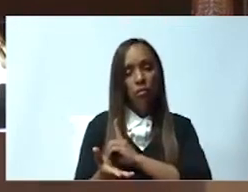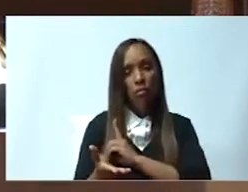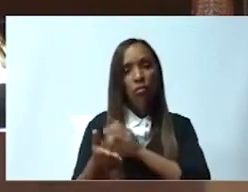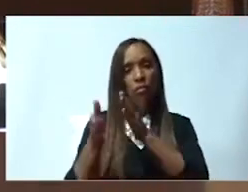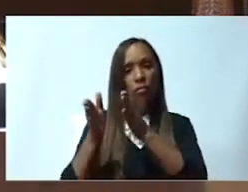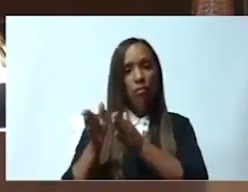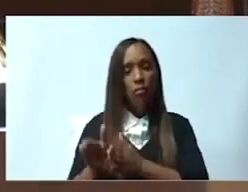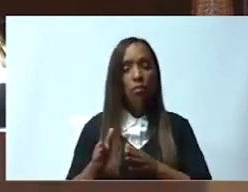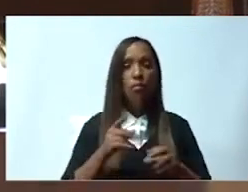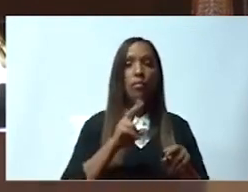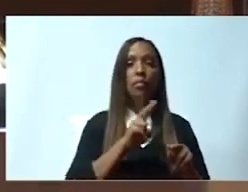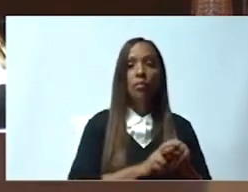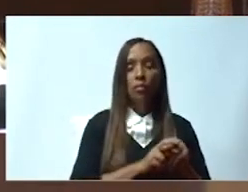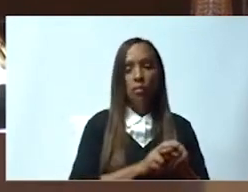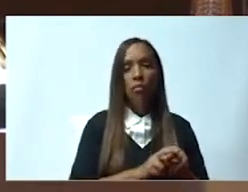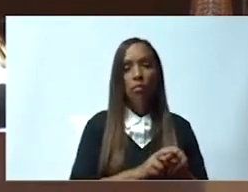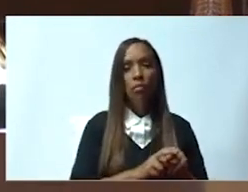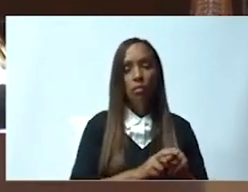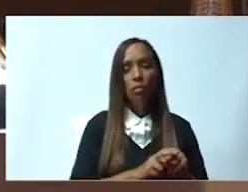ingreso